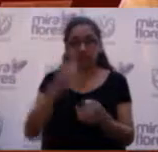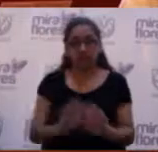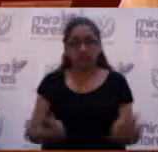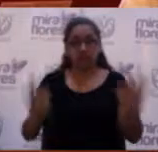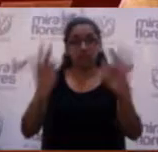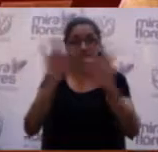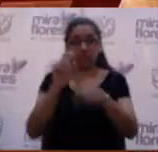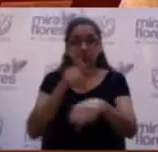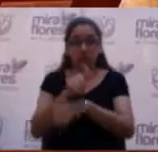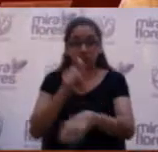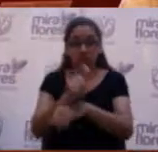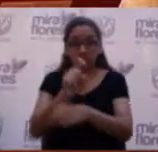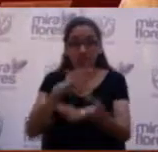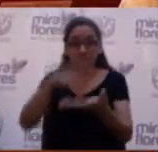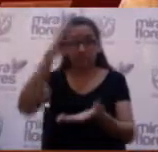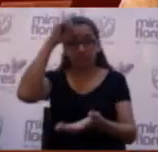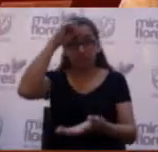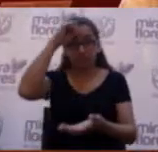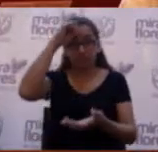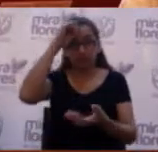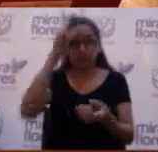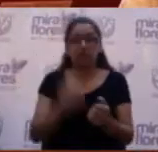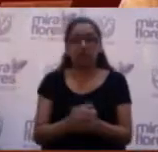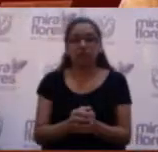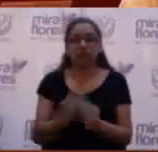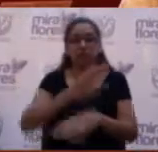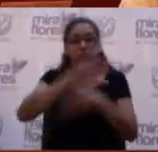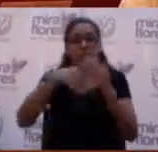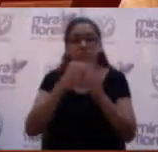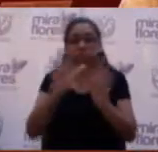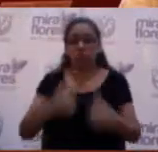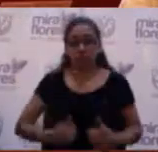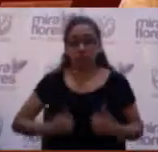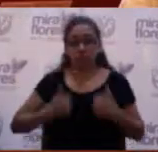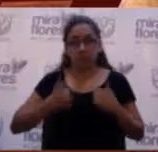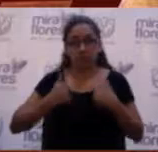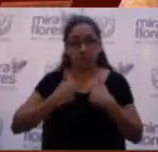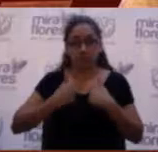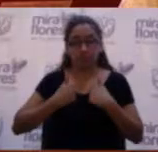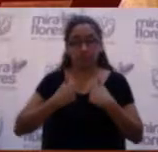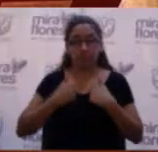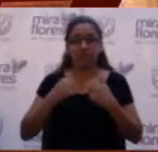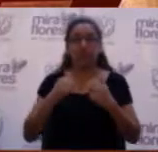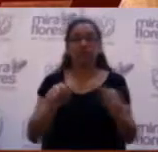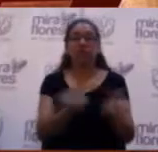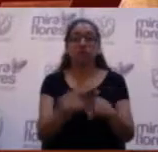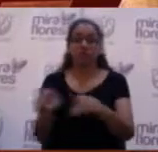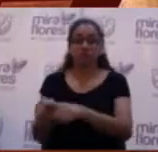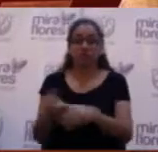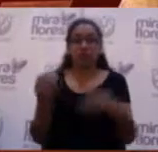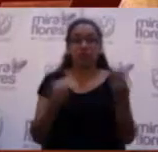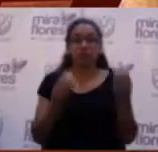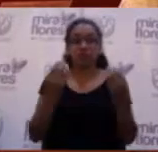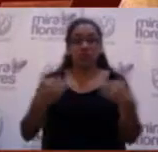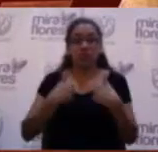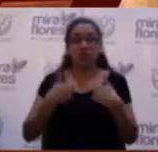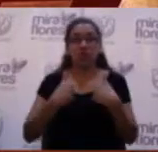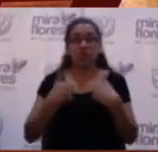una educación y un aprendizaje que se dé a lo largo de toda la vida. Y así como tenemos algunas